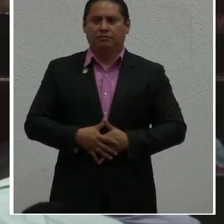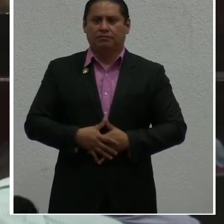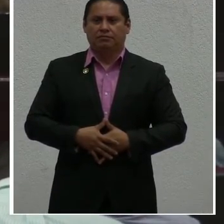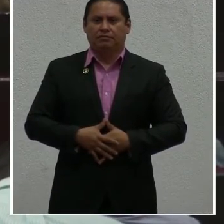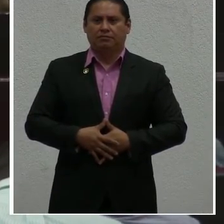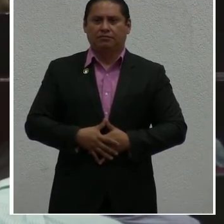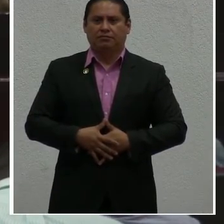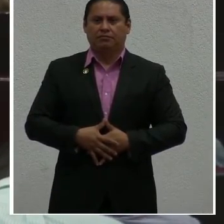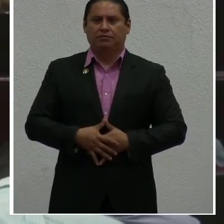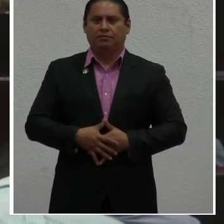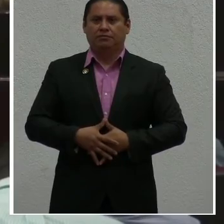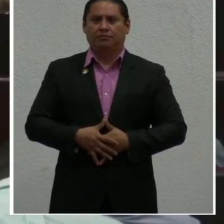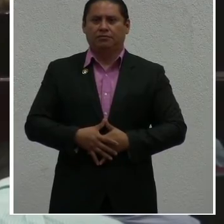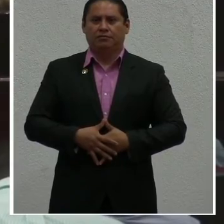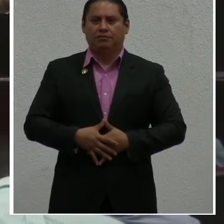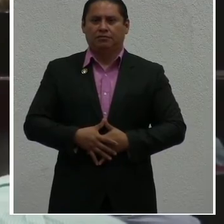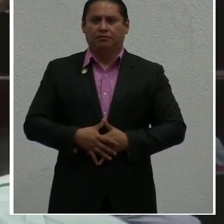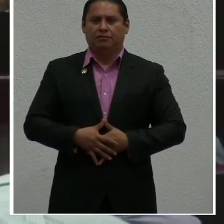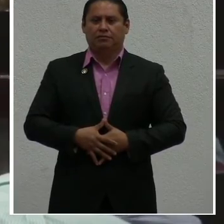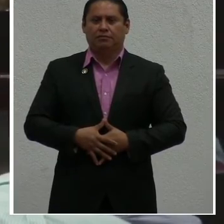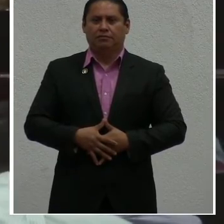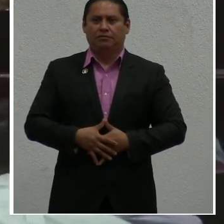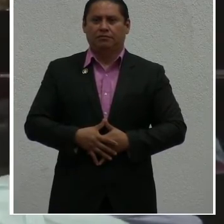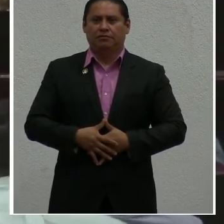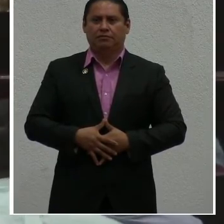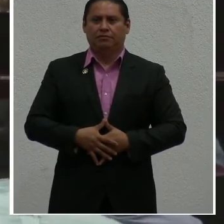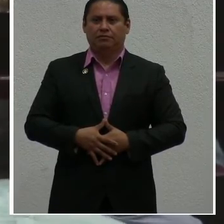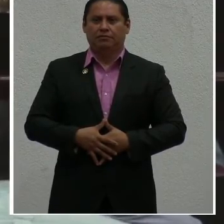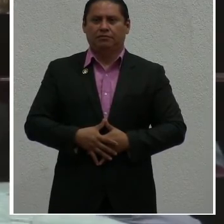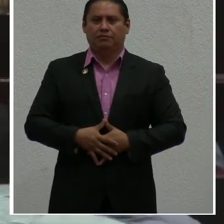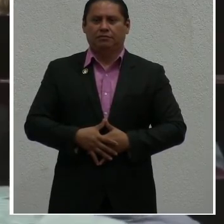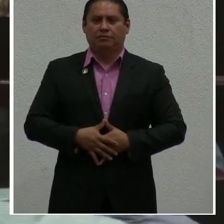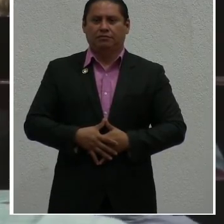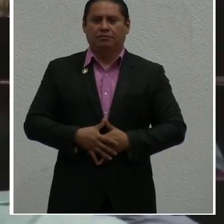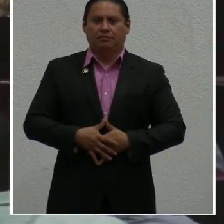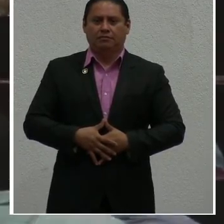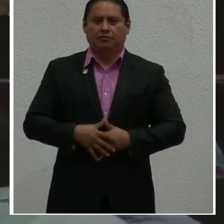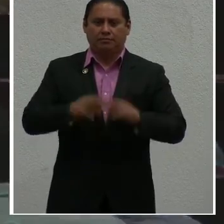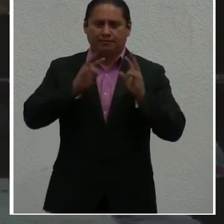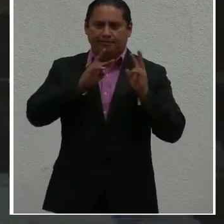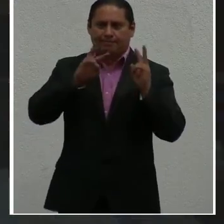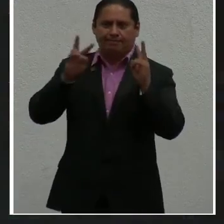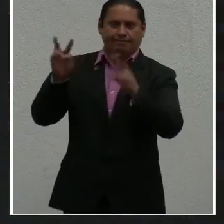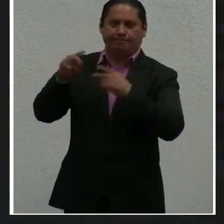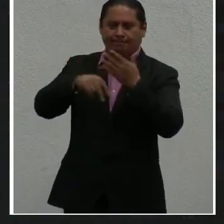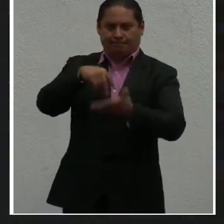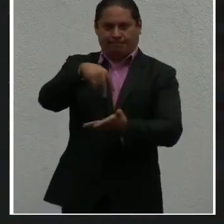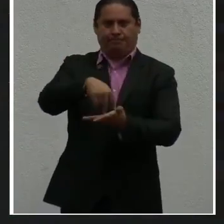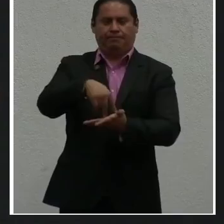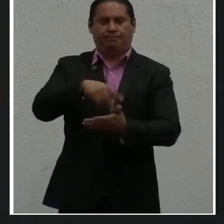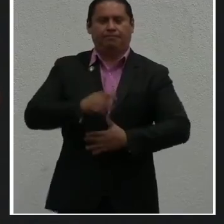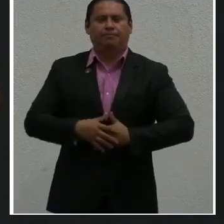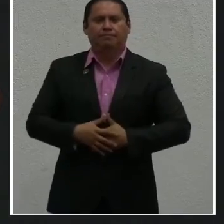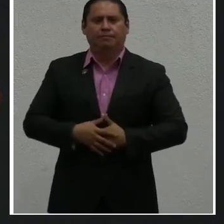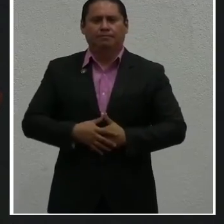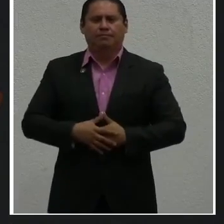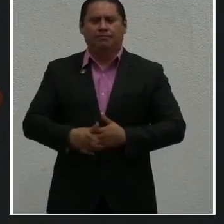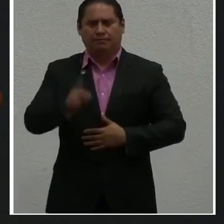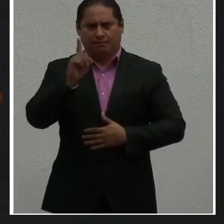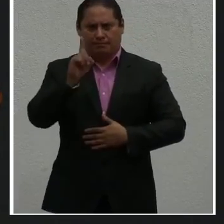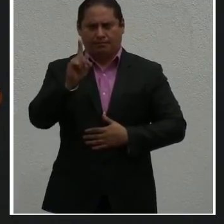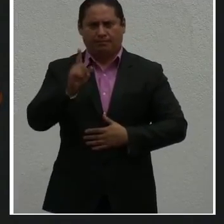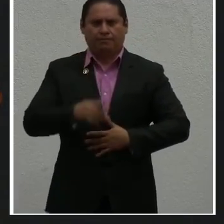Perdón, yo sí me pongo mi extensión para que me escuchen y me vean. Bueno, primeramente,